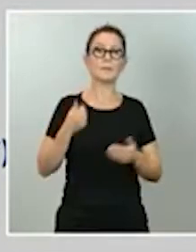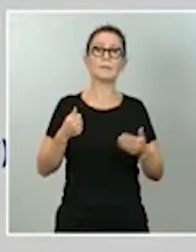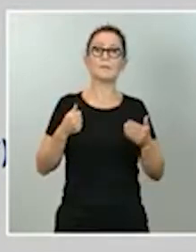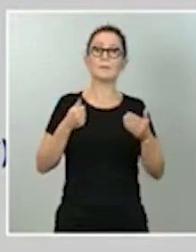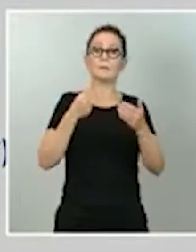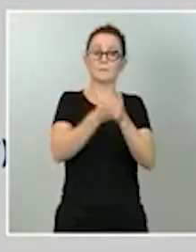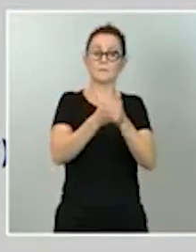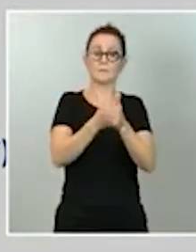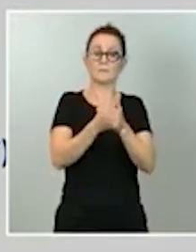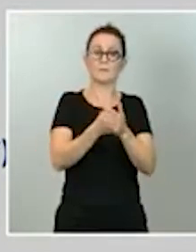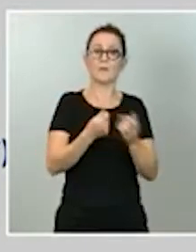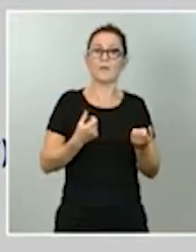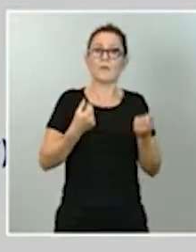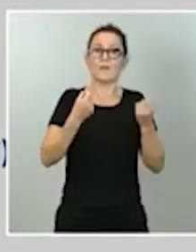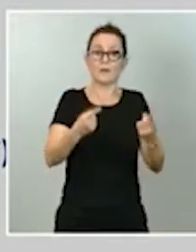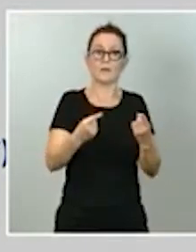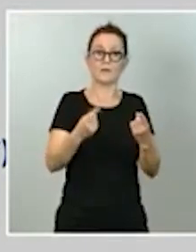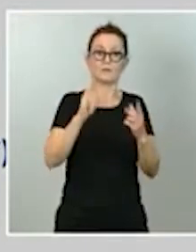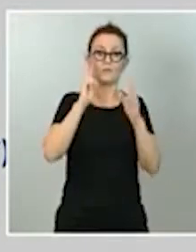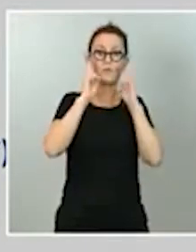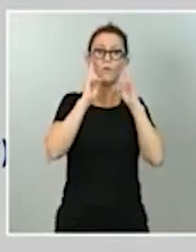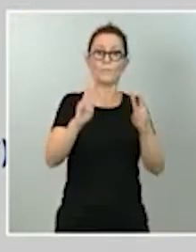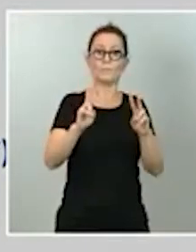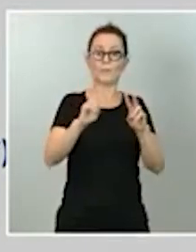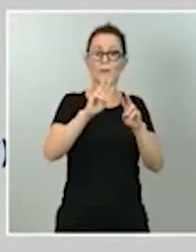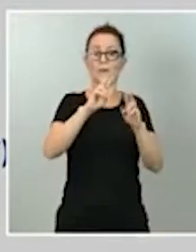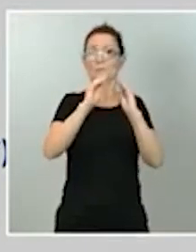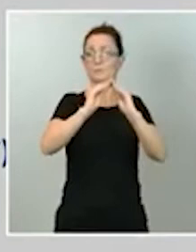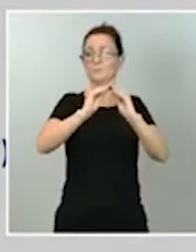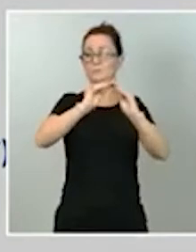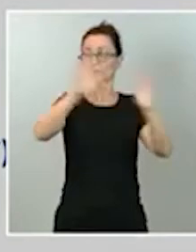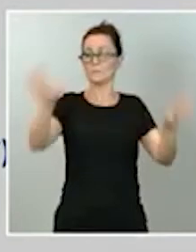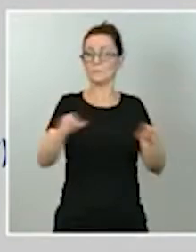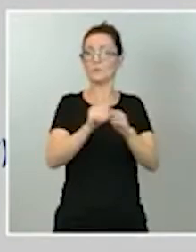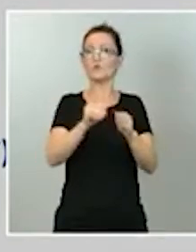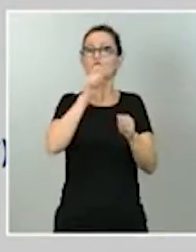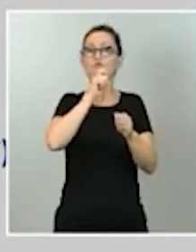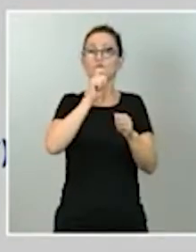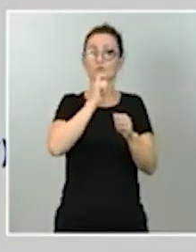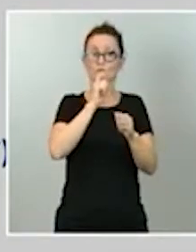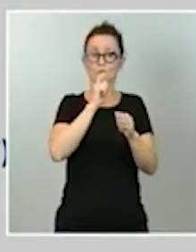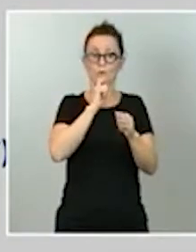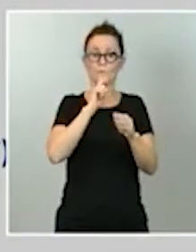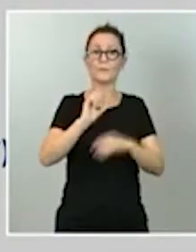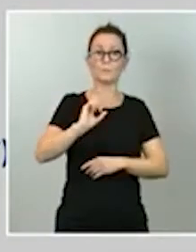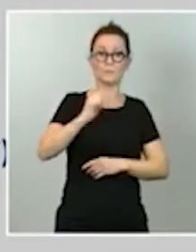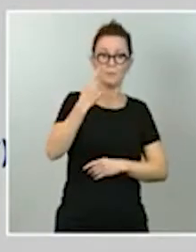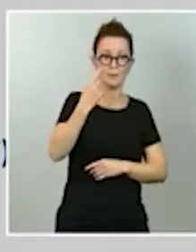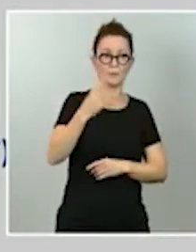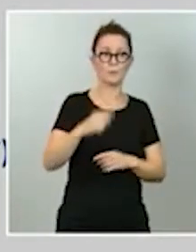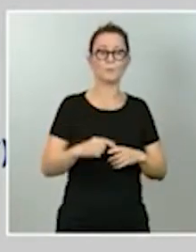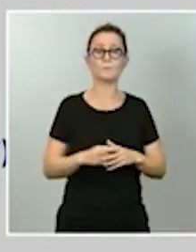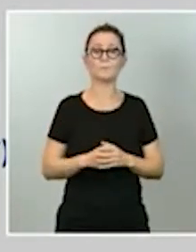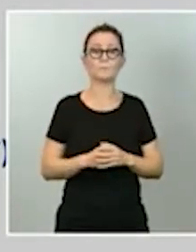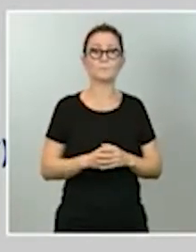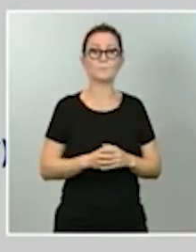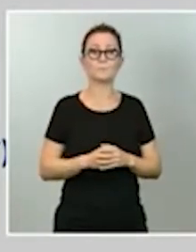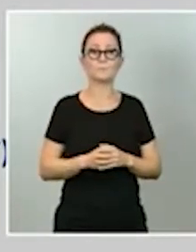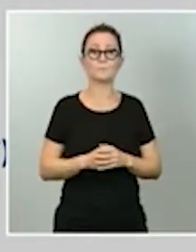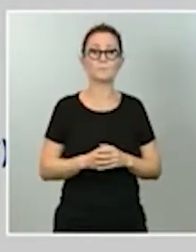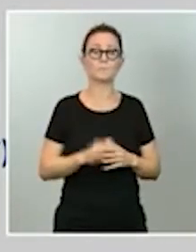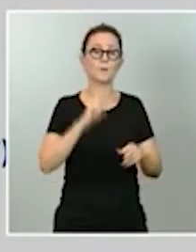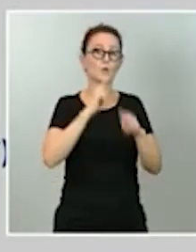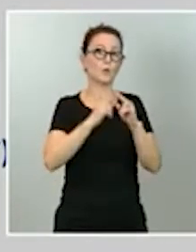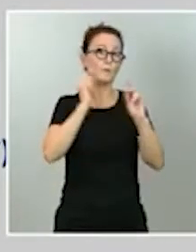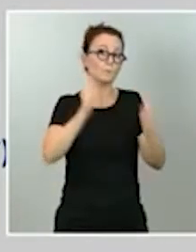este escenario que acabo de poner en la diapositiva en primer lugar tendríamos lo que podríamos llamar el límite de gasto